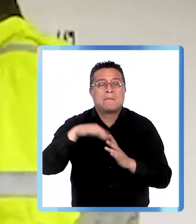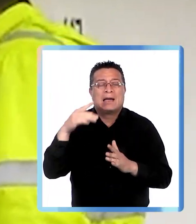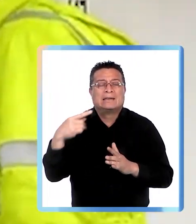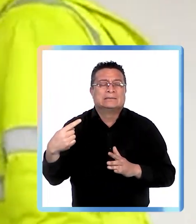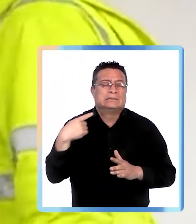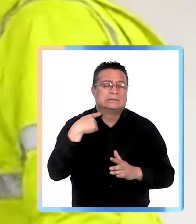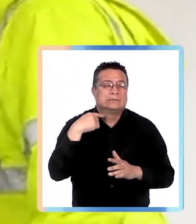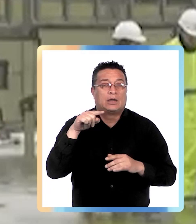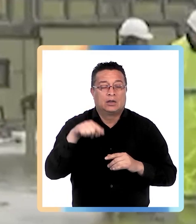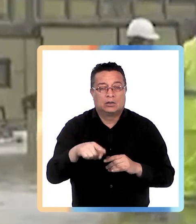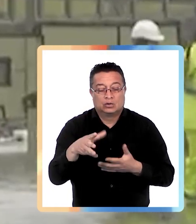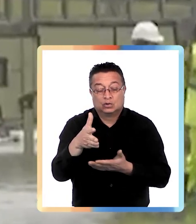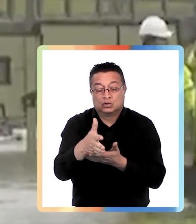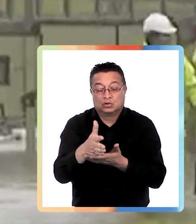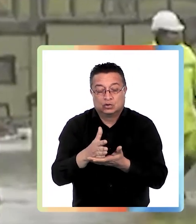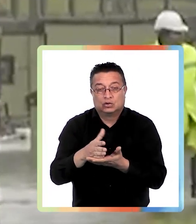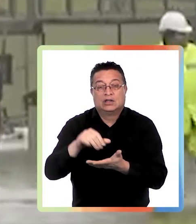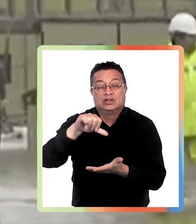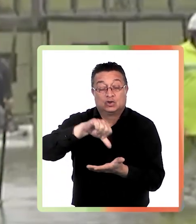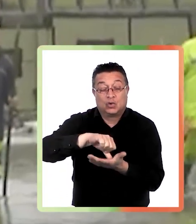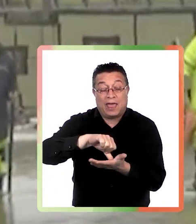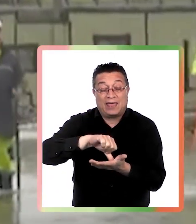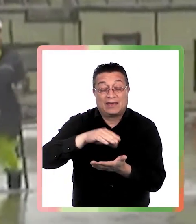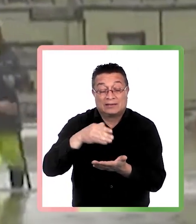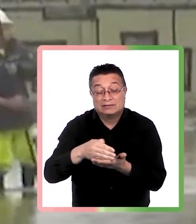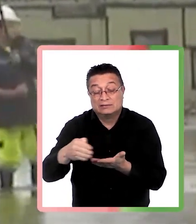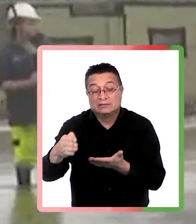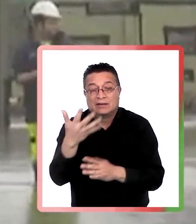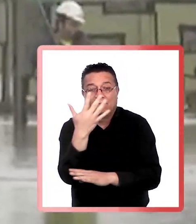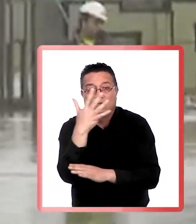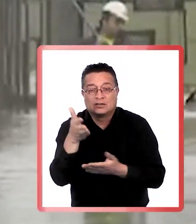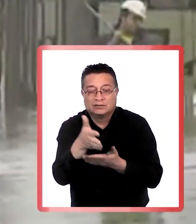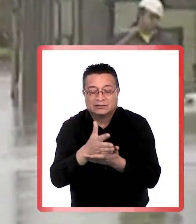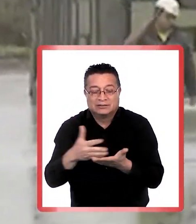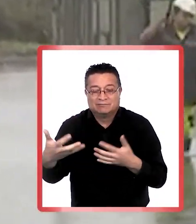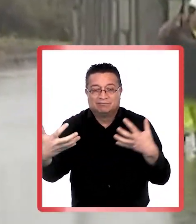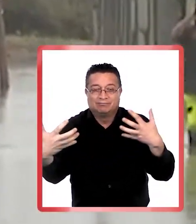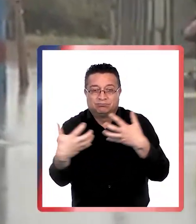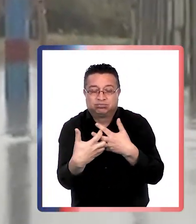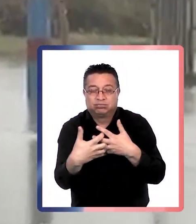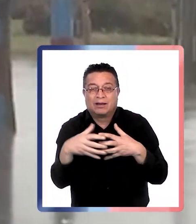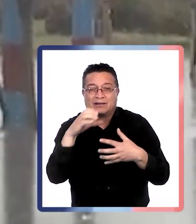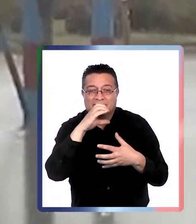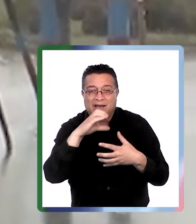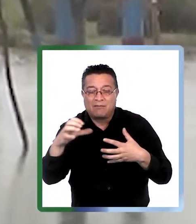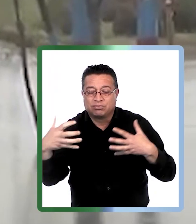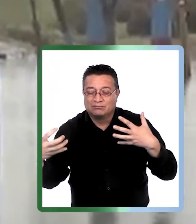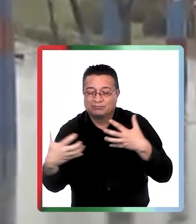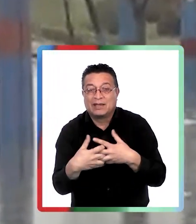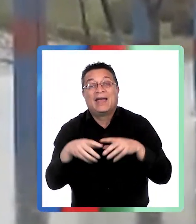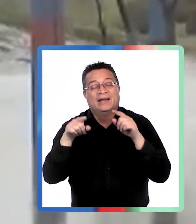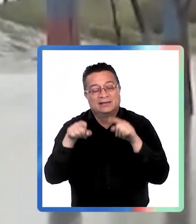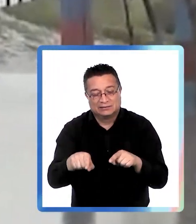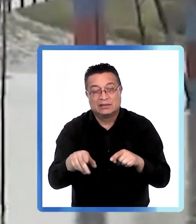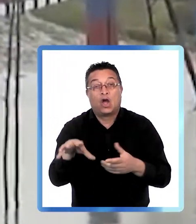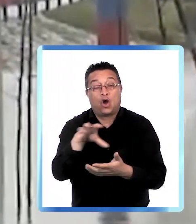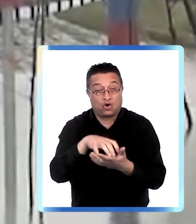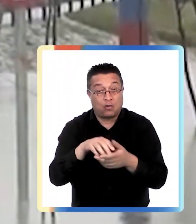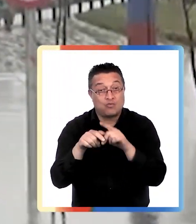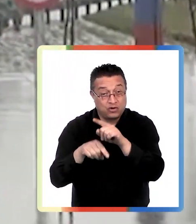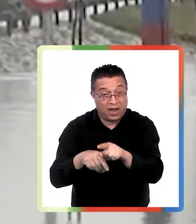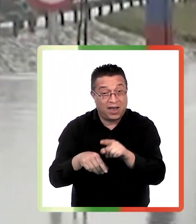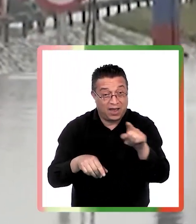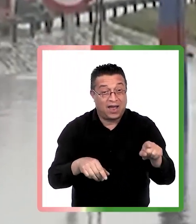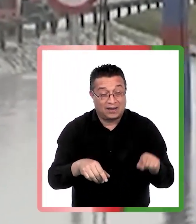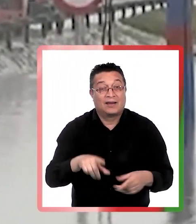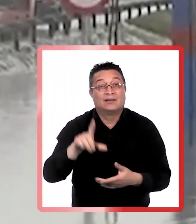más vulnerable que tenemos, que es la interfaz urbana, que es como donde termina la ciudad y empieza la zona rural, que en el caso de estas